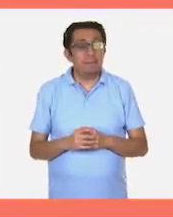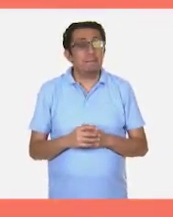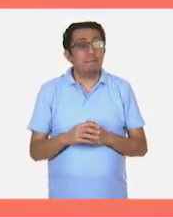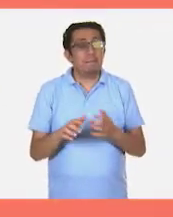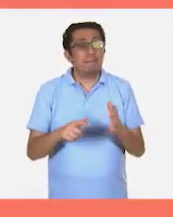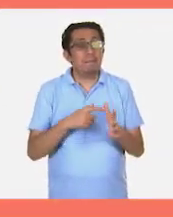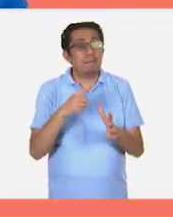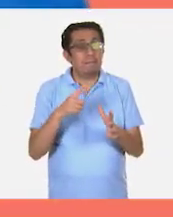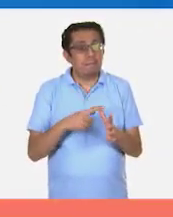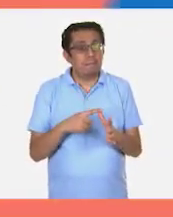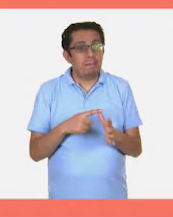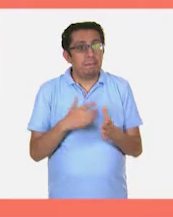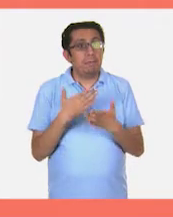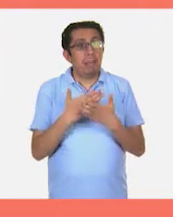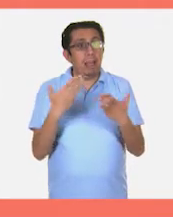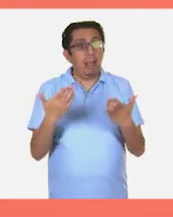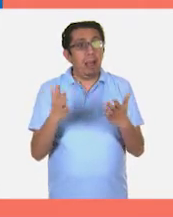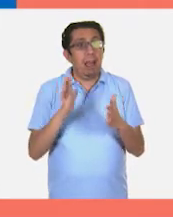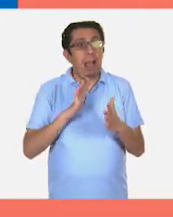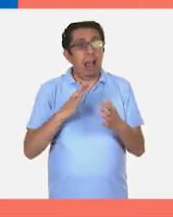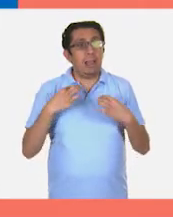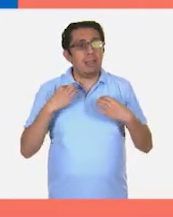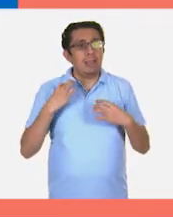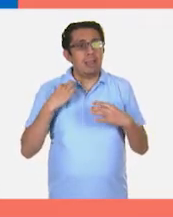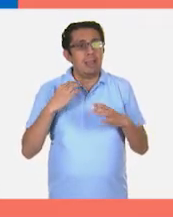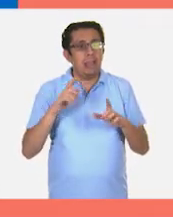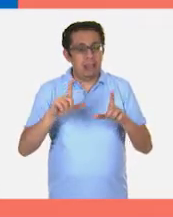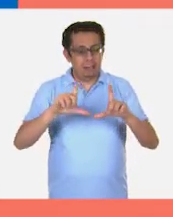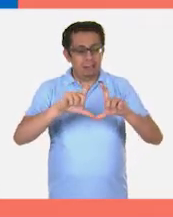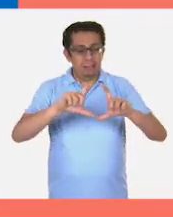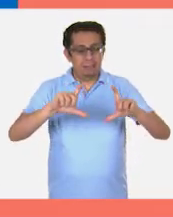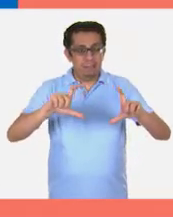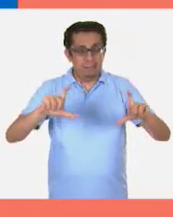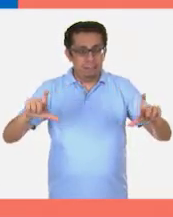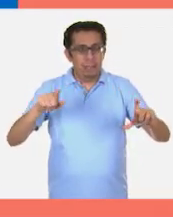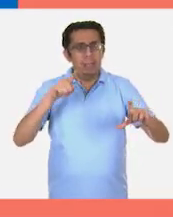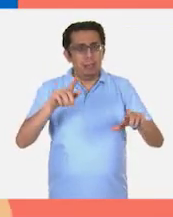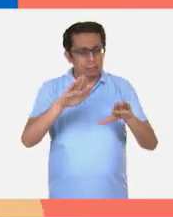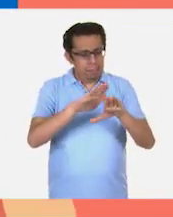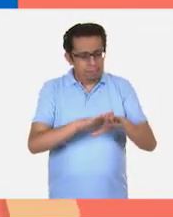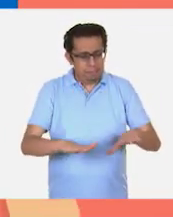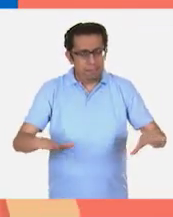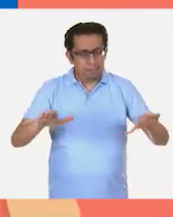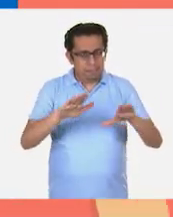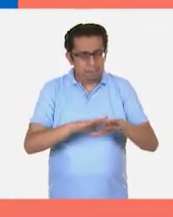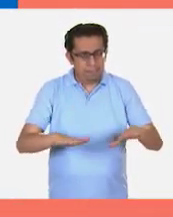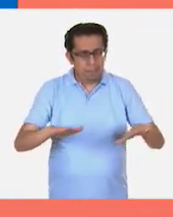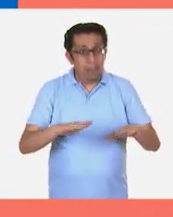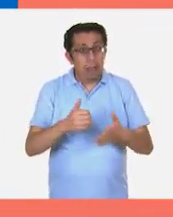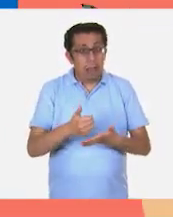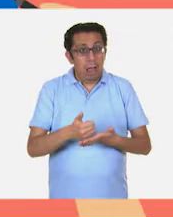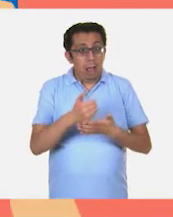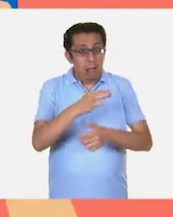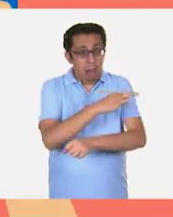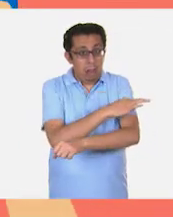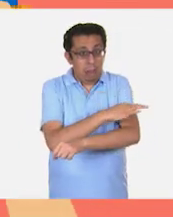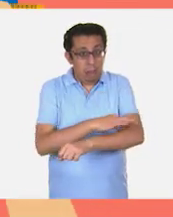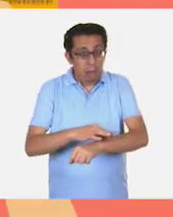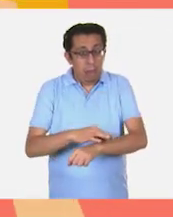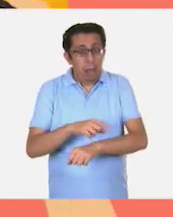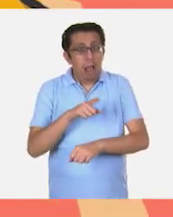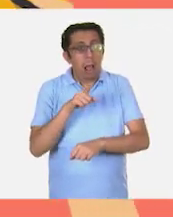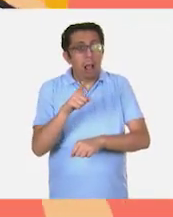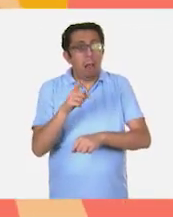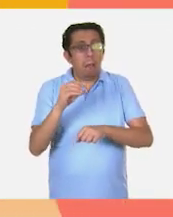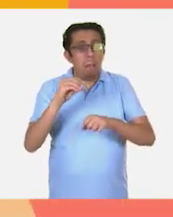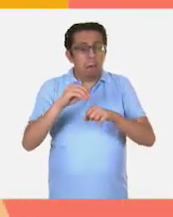5. Ahora tenemos un pequeño pedazo de playera. Estira a lo ancho y con ayuda de la regla, mide y marca con